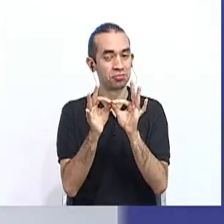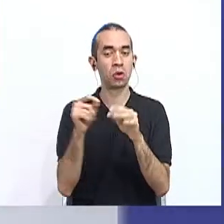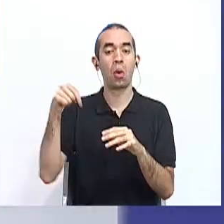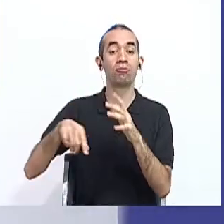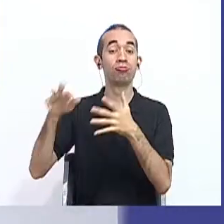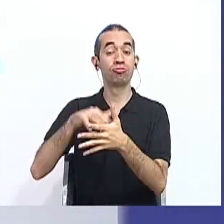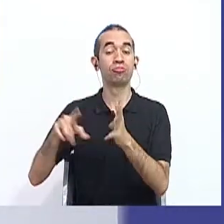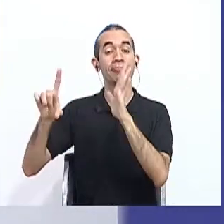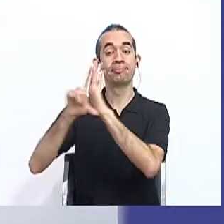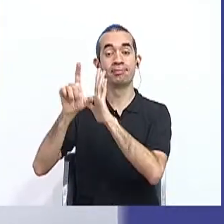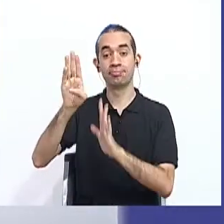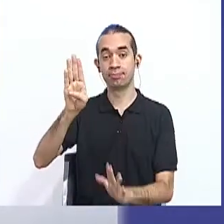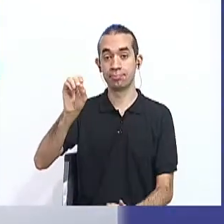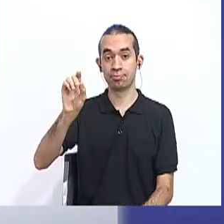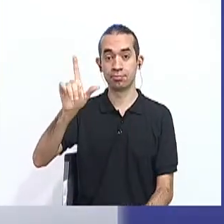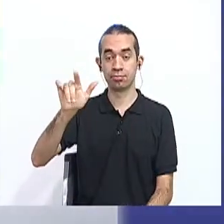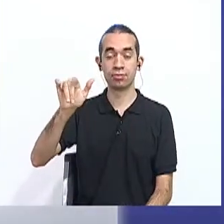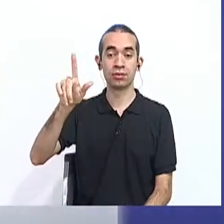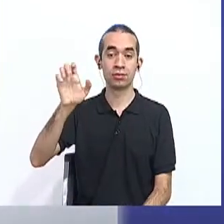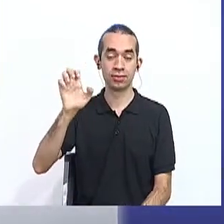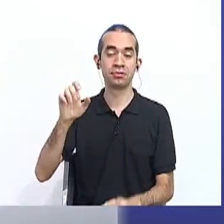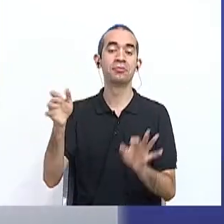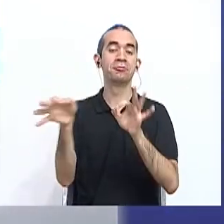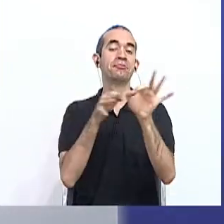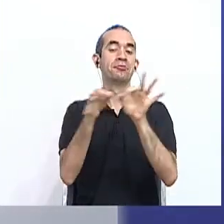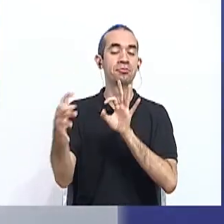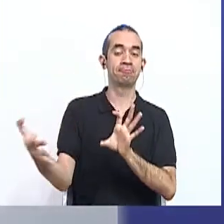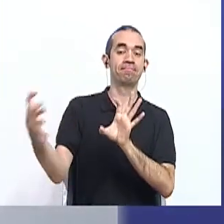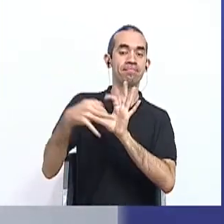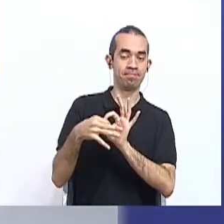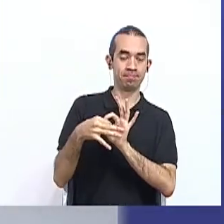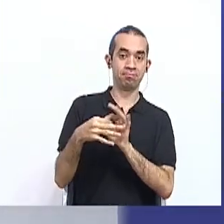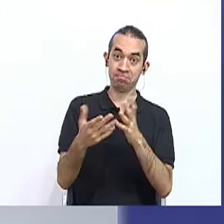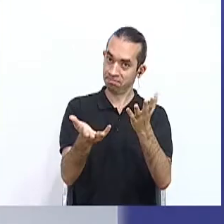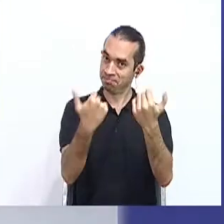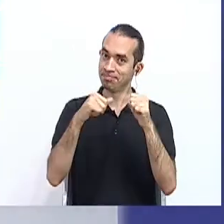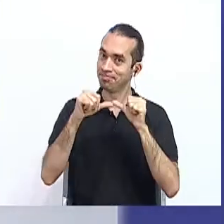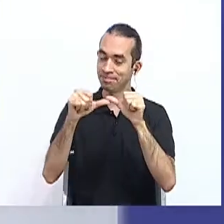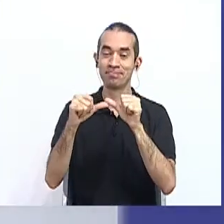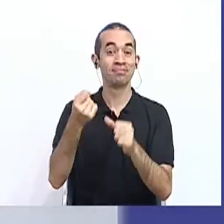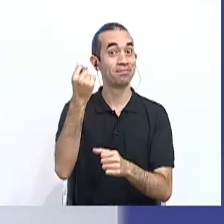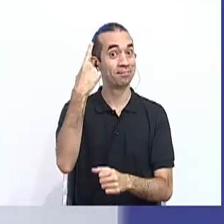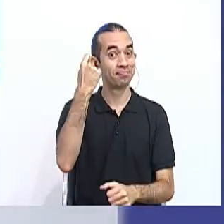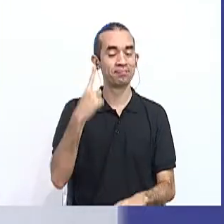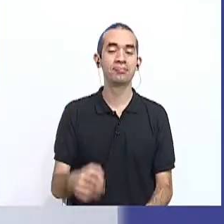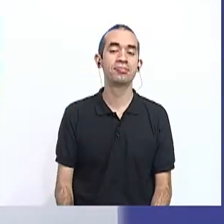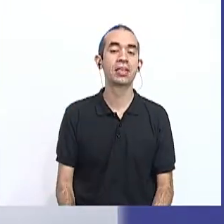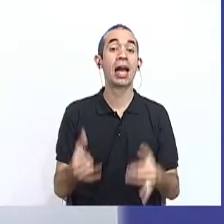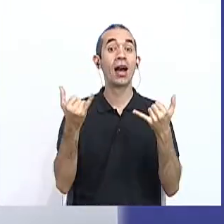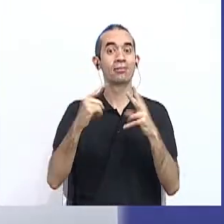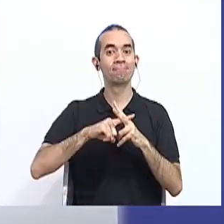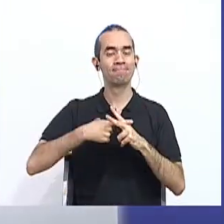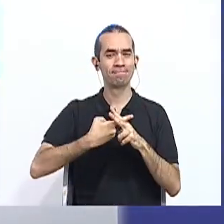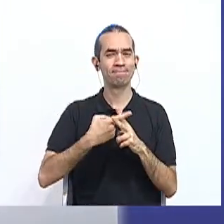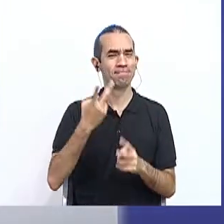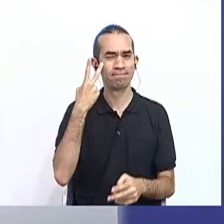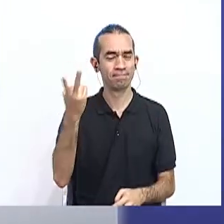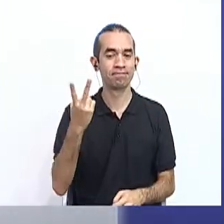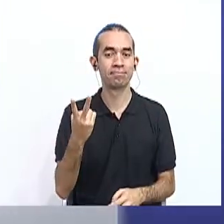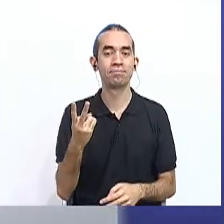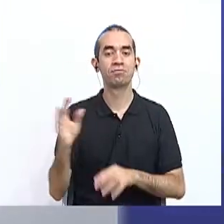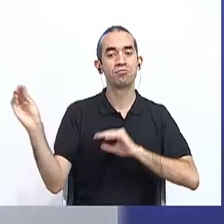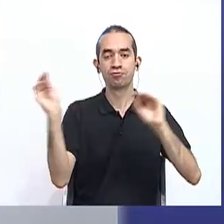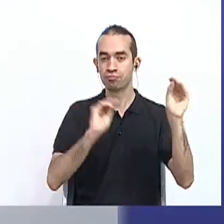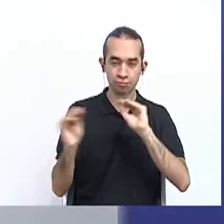Boyle hoy esa relación y esa explicación. Así que acompáñenme a seguir comprendiendo. Para iniciar, vamos a ver una